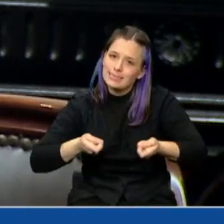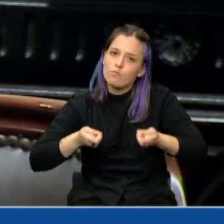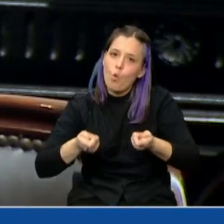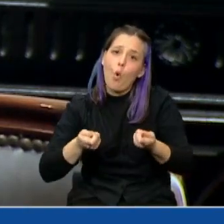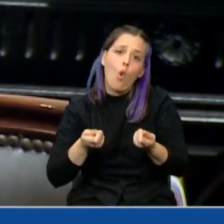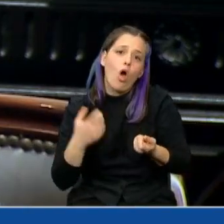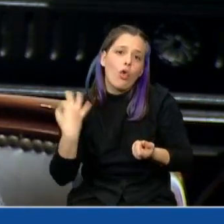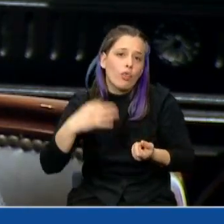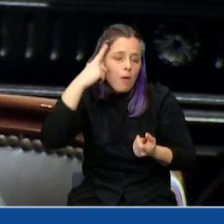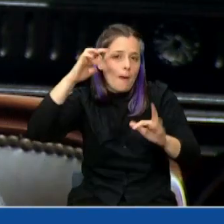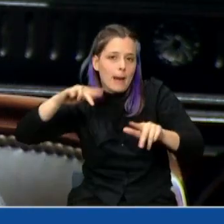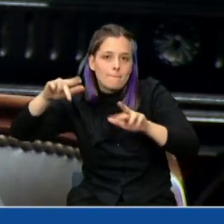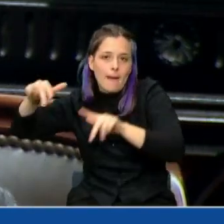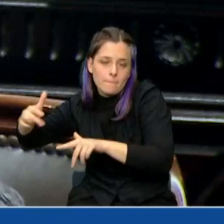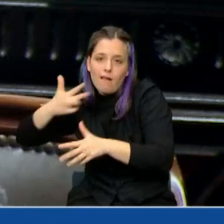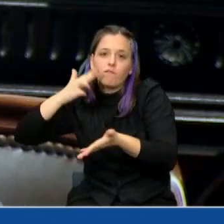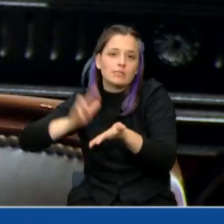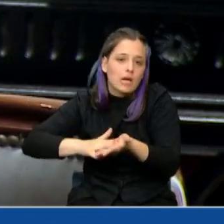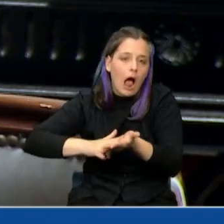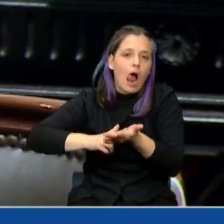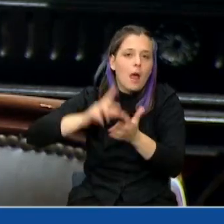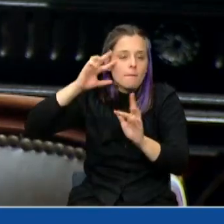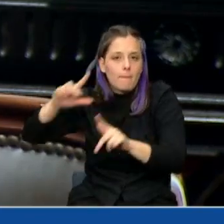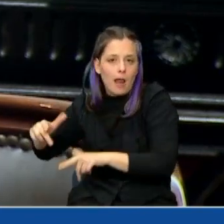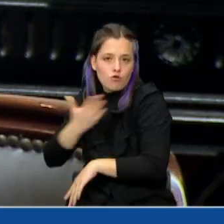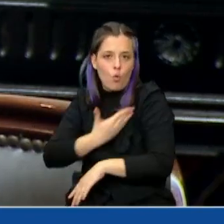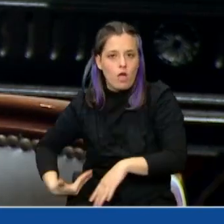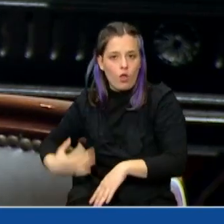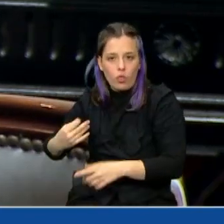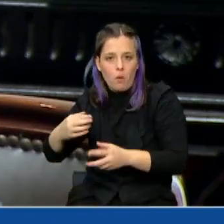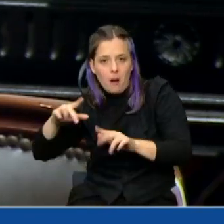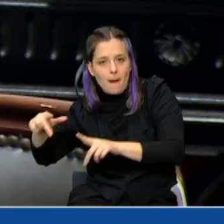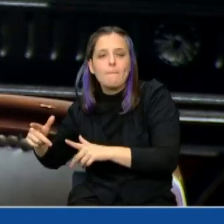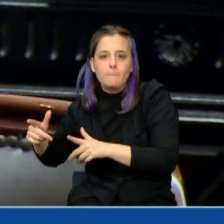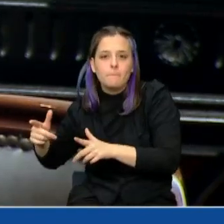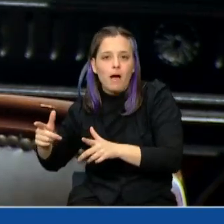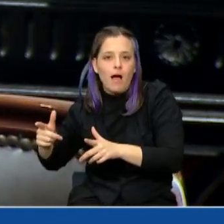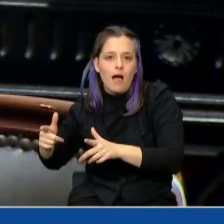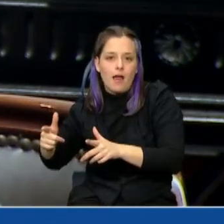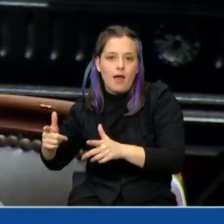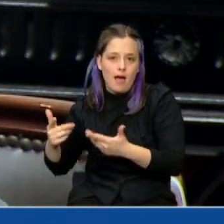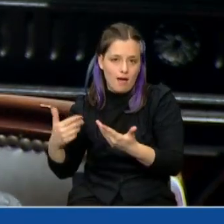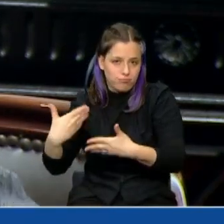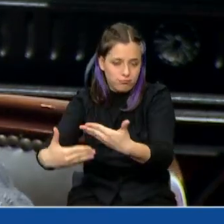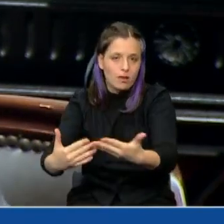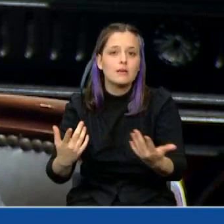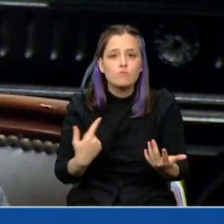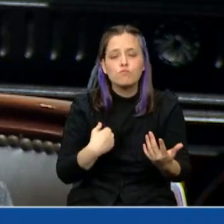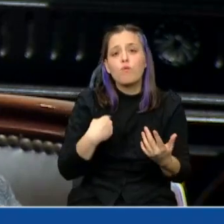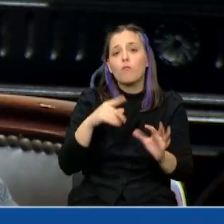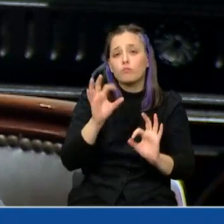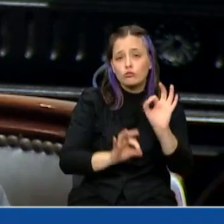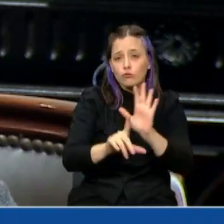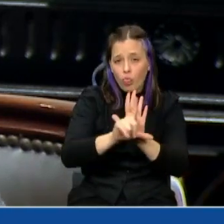más que el impositivo, más que el fiscal. De todas maneras, hoy está claro que no podremos tratar este otro proyecto de ley, pero